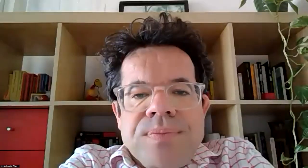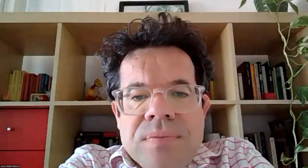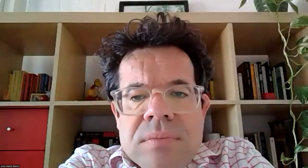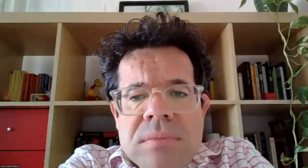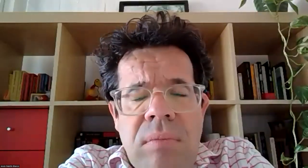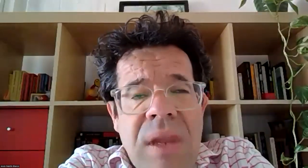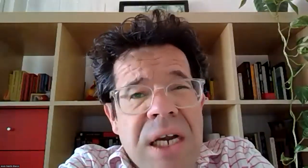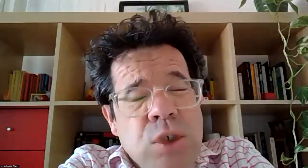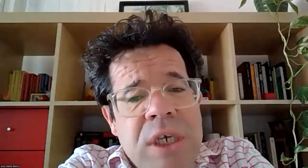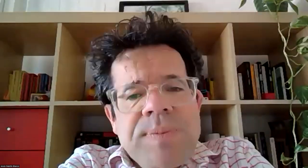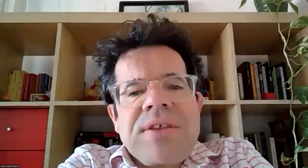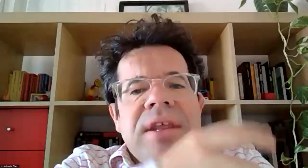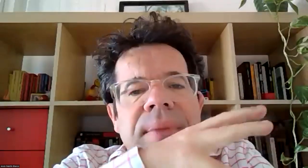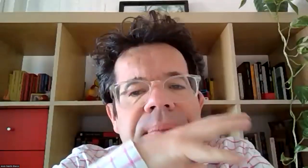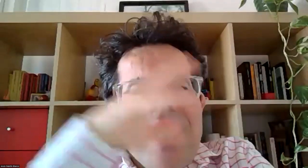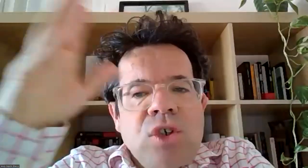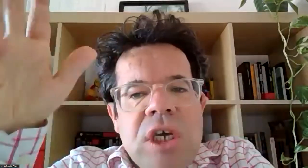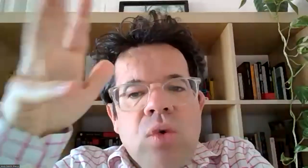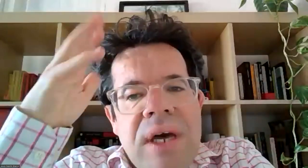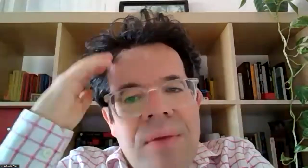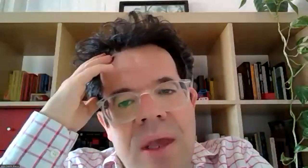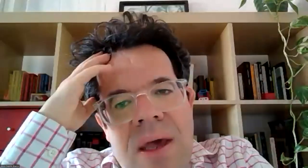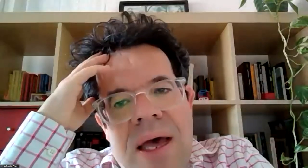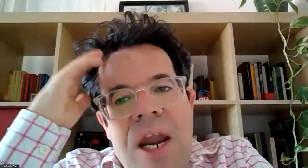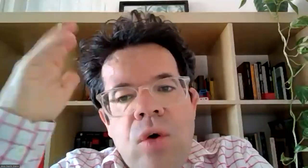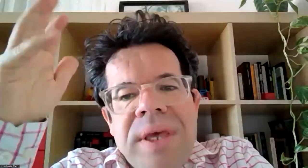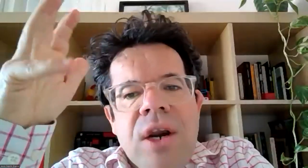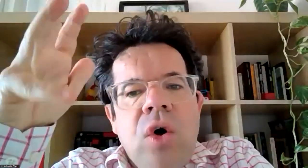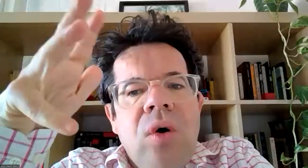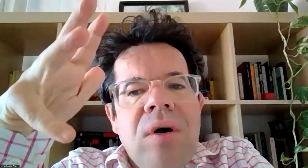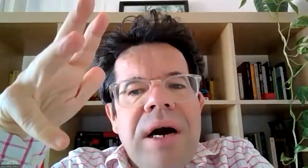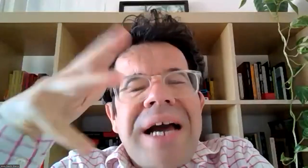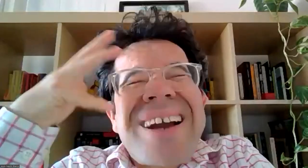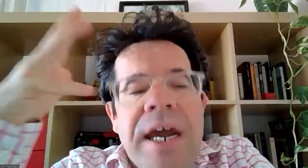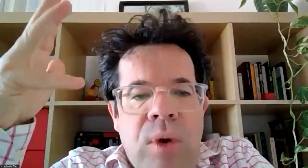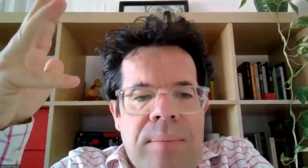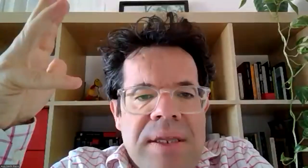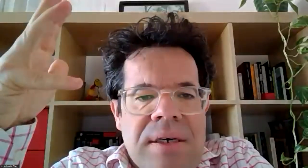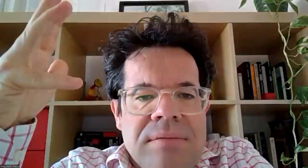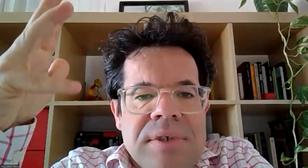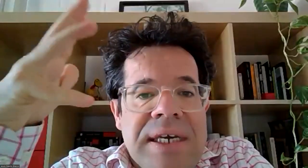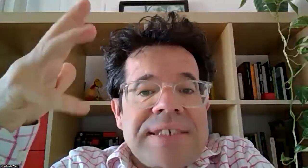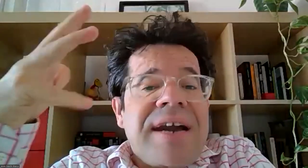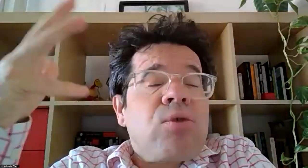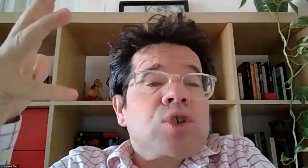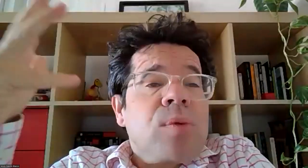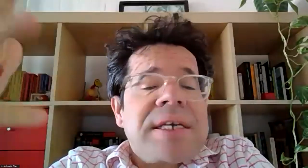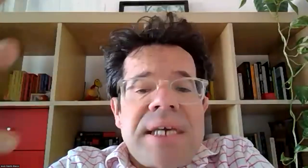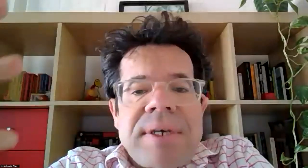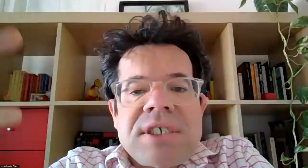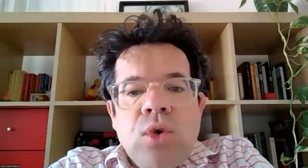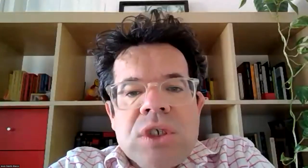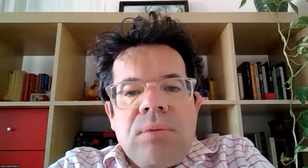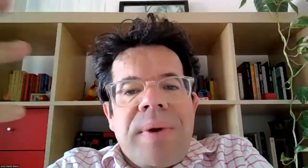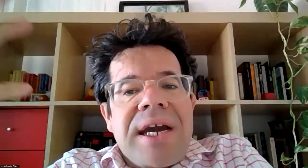discapacidad, que es una especie de mapa que nos ayuda al gobierno a llegar a una meta, que es la que nuestro país